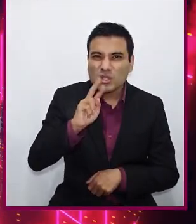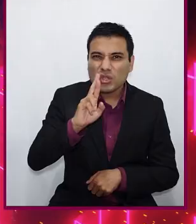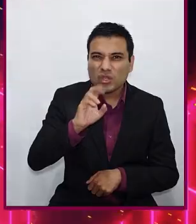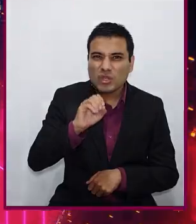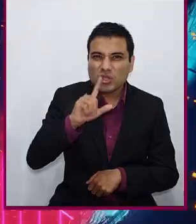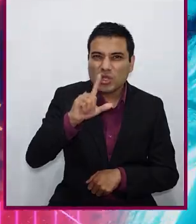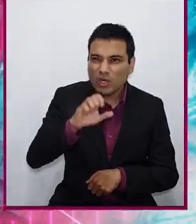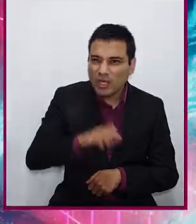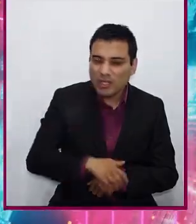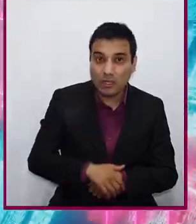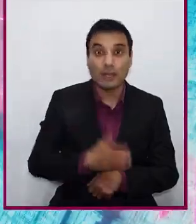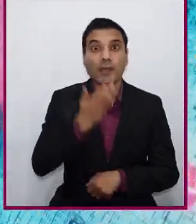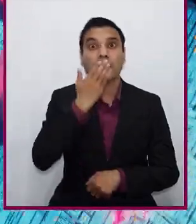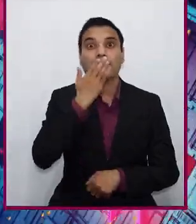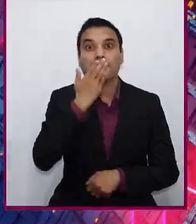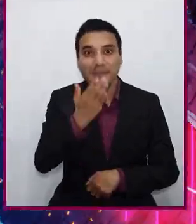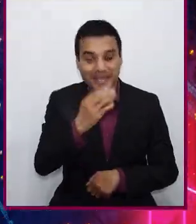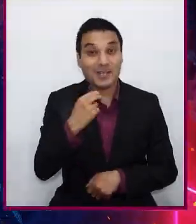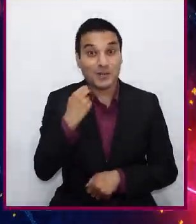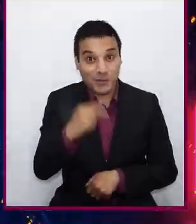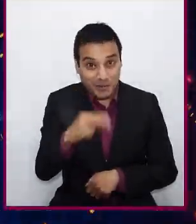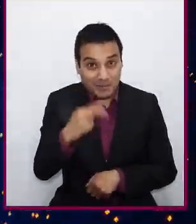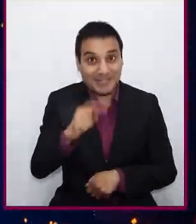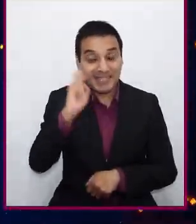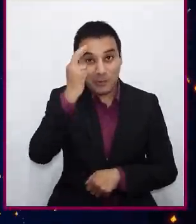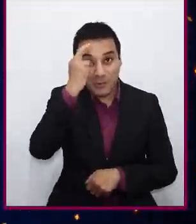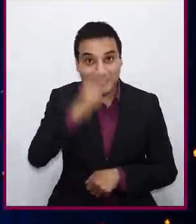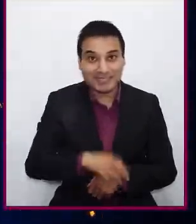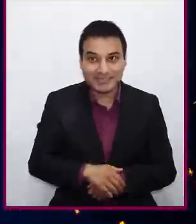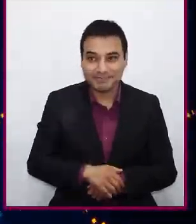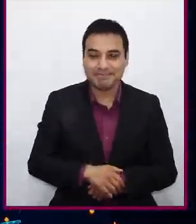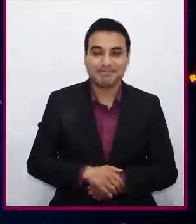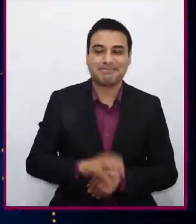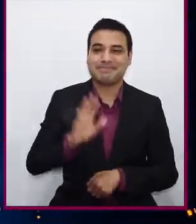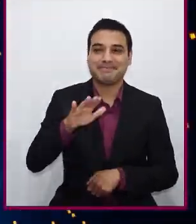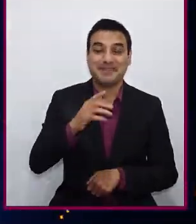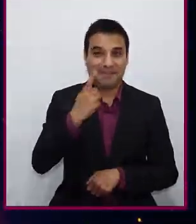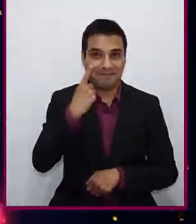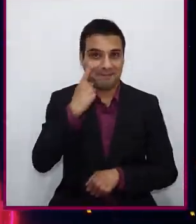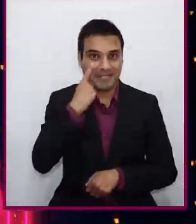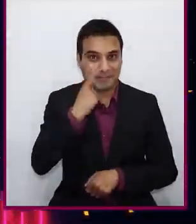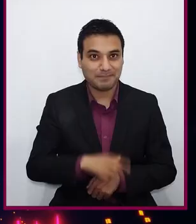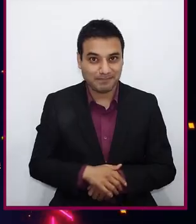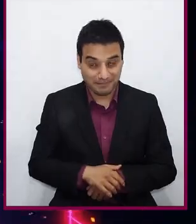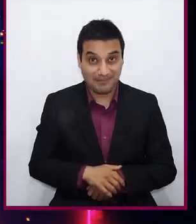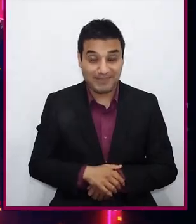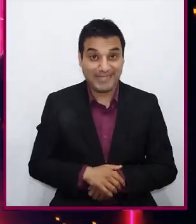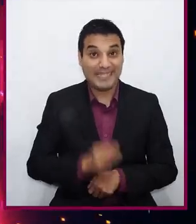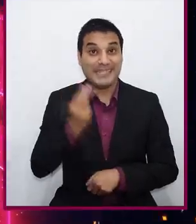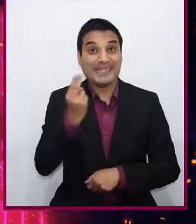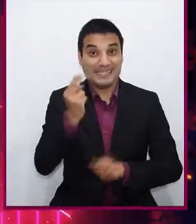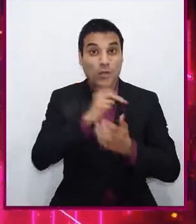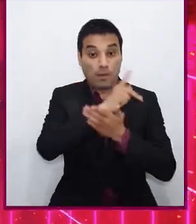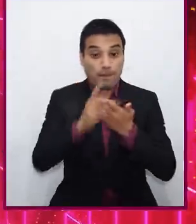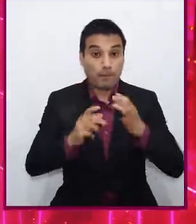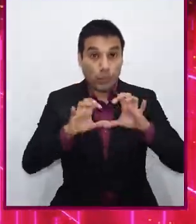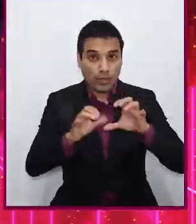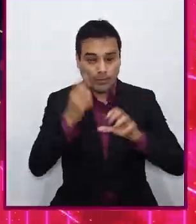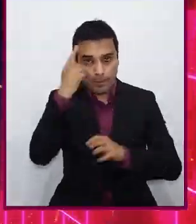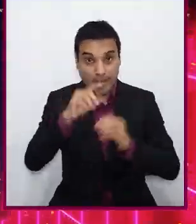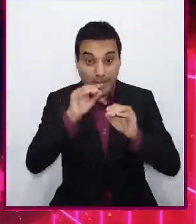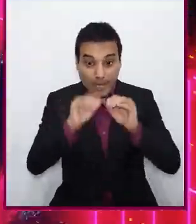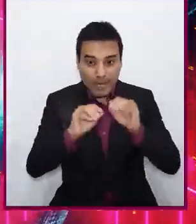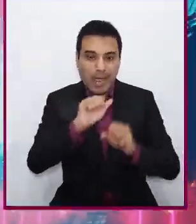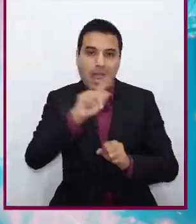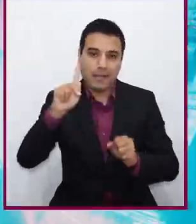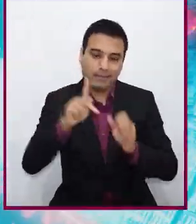usted dice que si se necesita problemas para poder crear una para ver películas y también para escuchar música estas apps